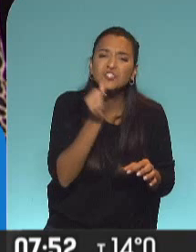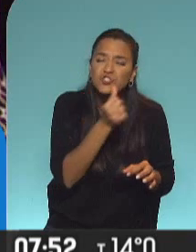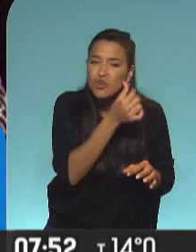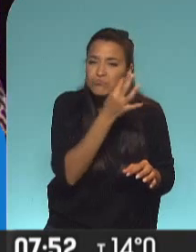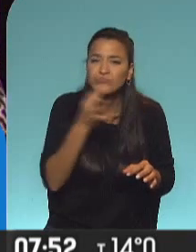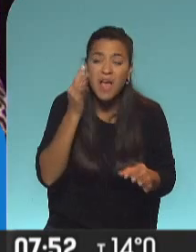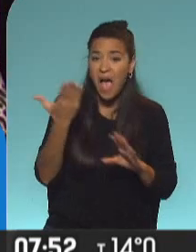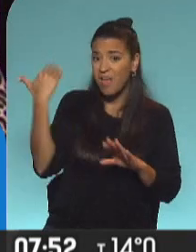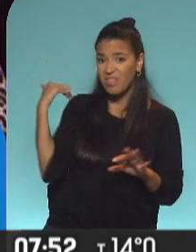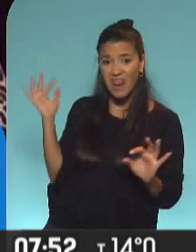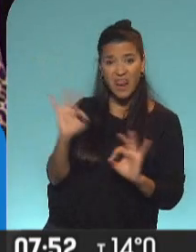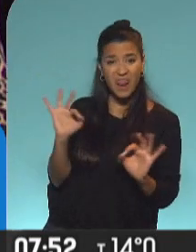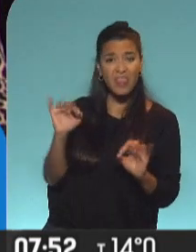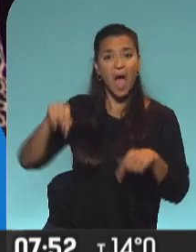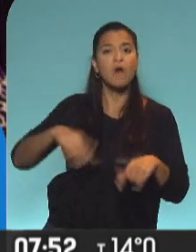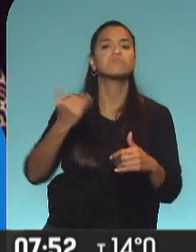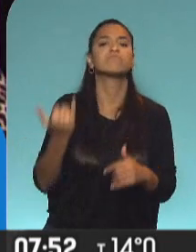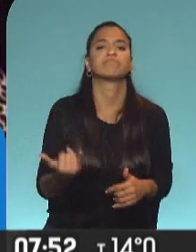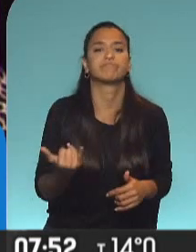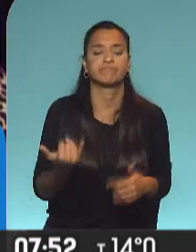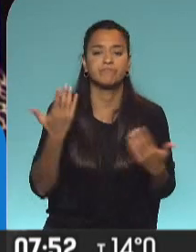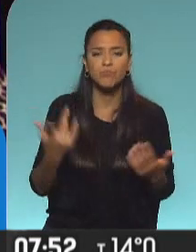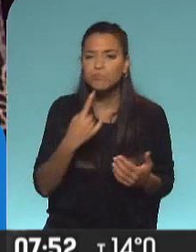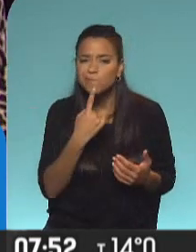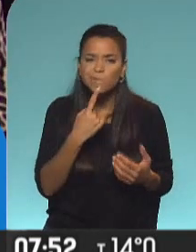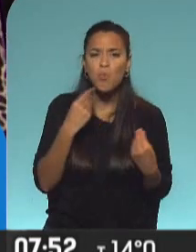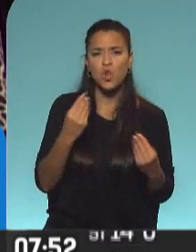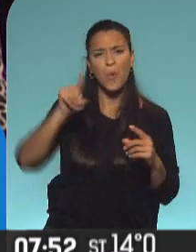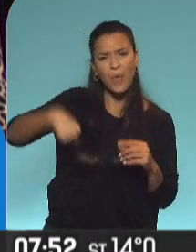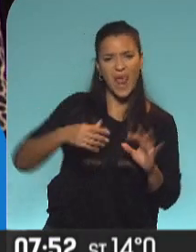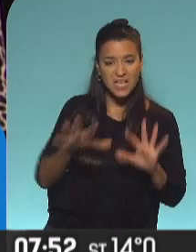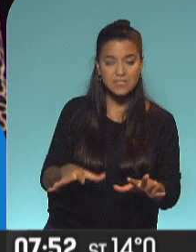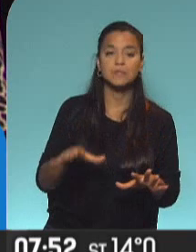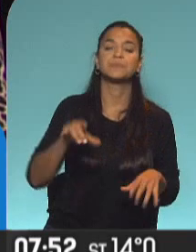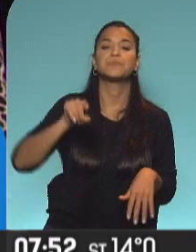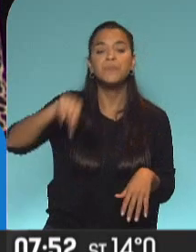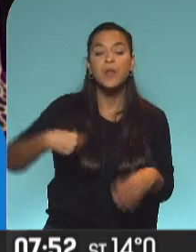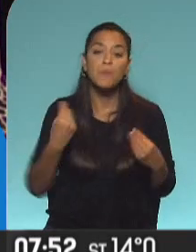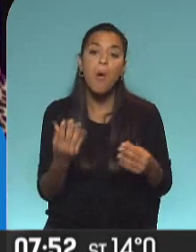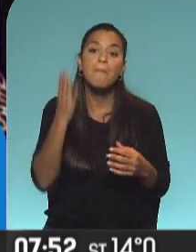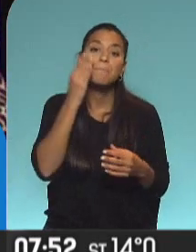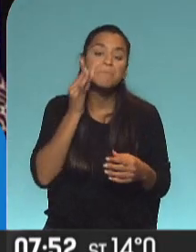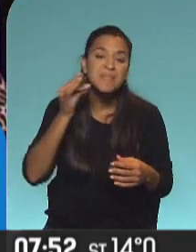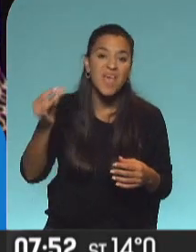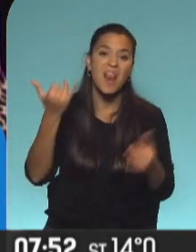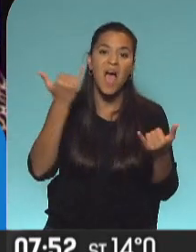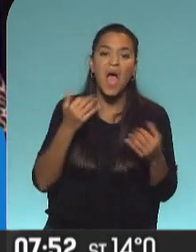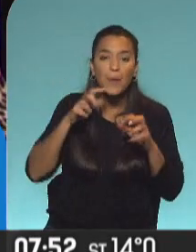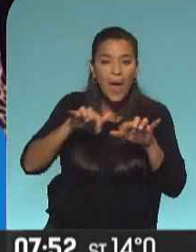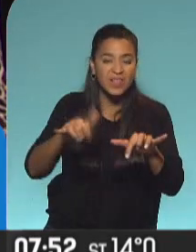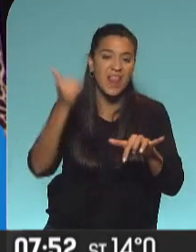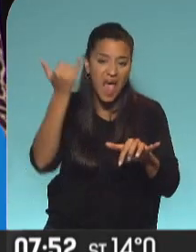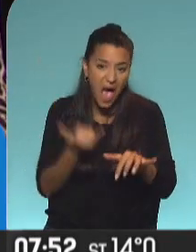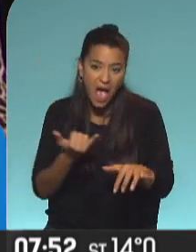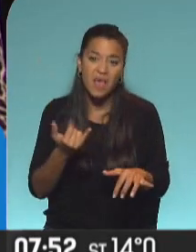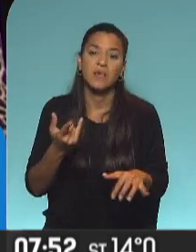en gente que antes no tenía nada. Entonces la pregunta es, ¿por qué ocurre esto? Esto ocurre justamente porque en la piel hay bacterias presentes que